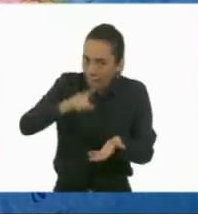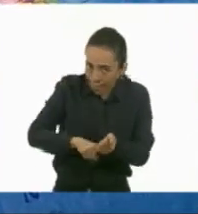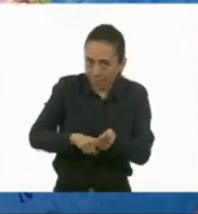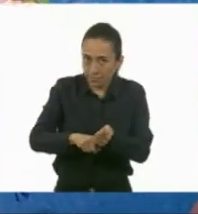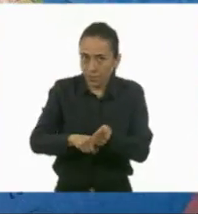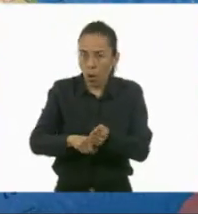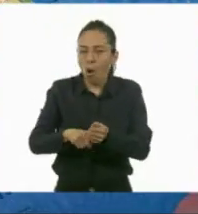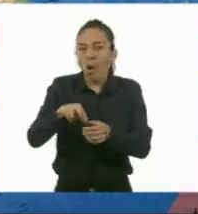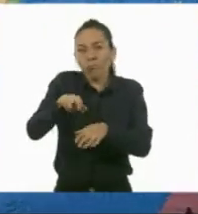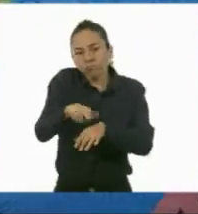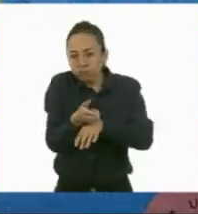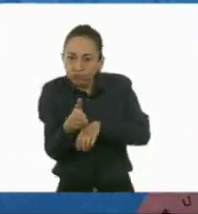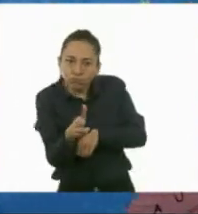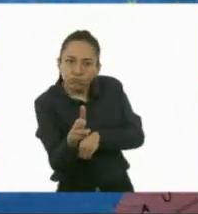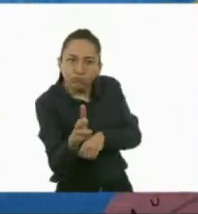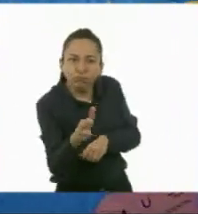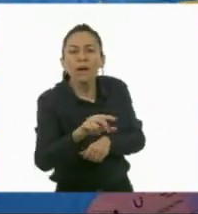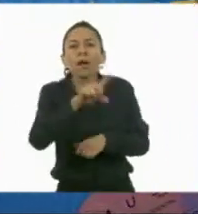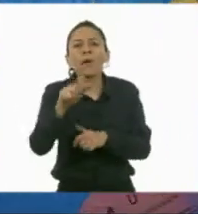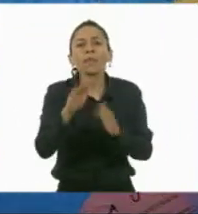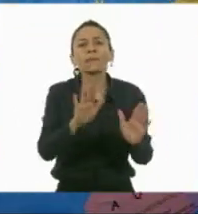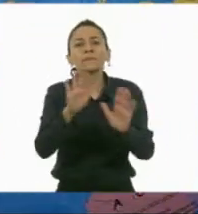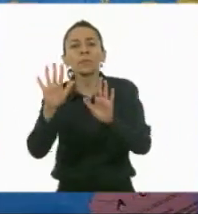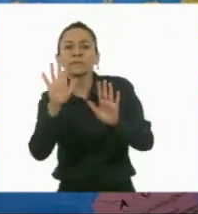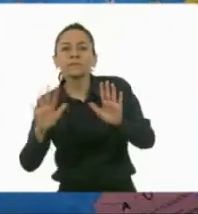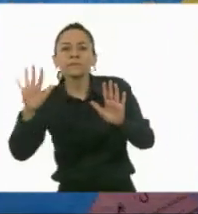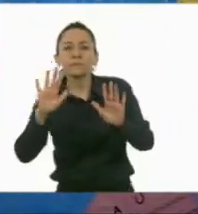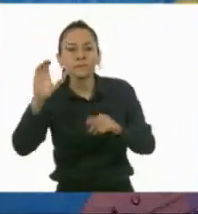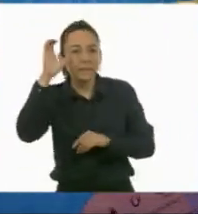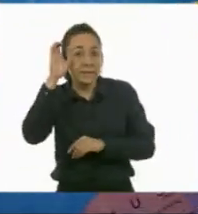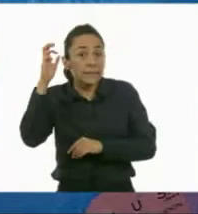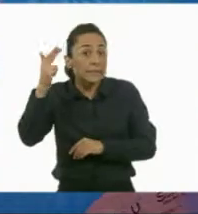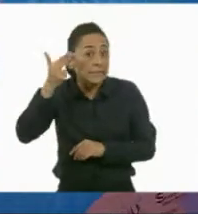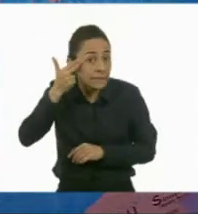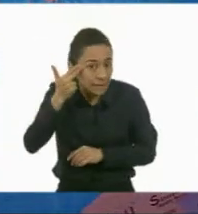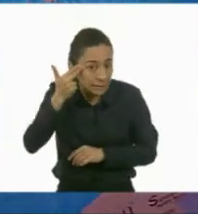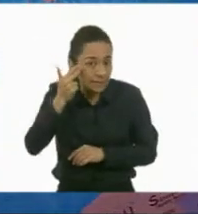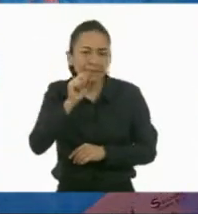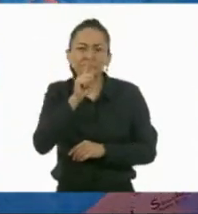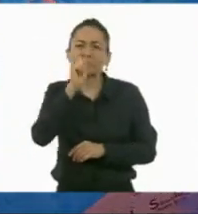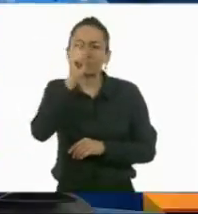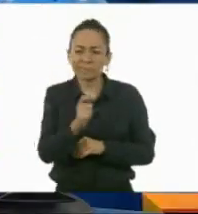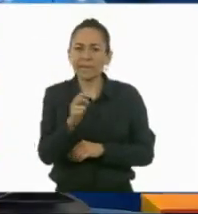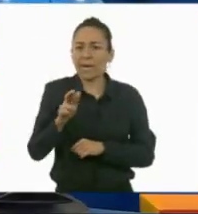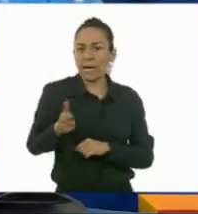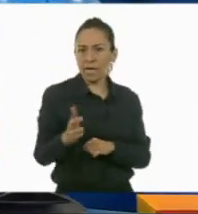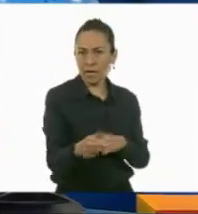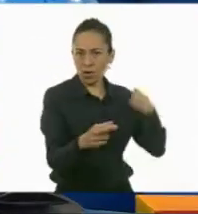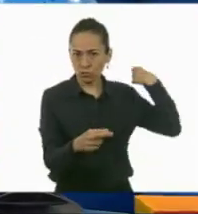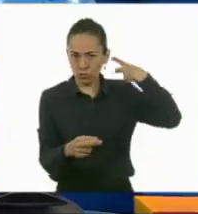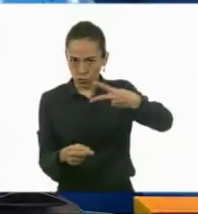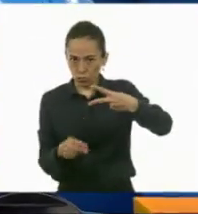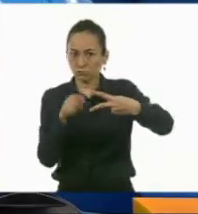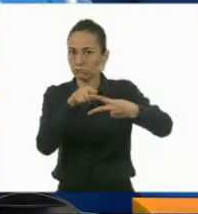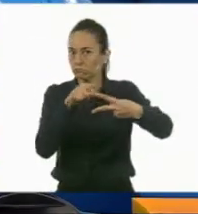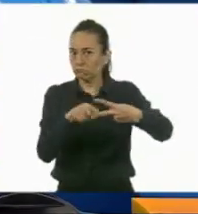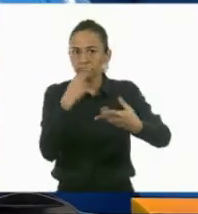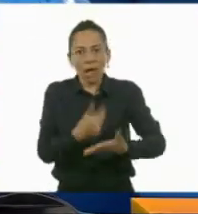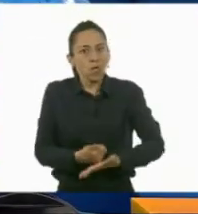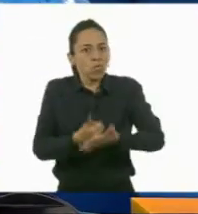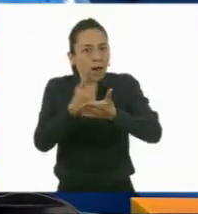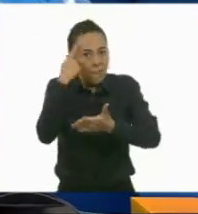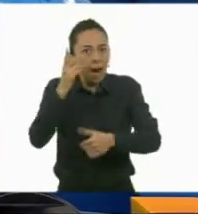Después tenemos China. En China hay dos ríos que permitieron el desarrollo de toda la